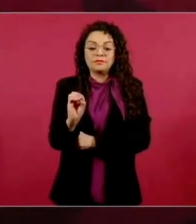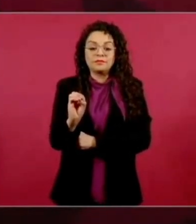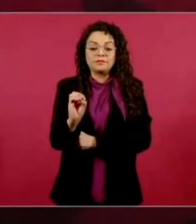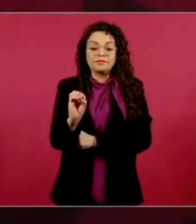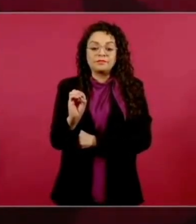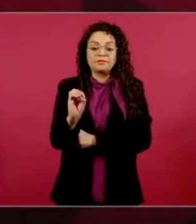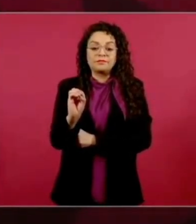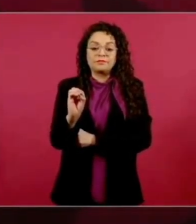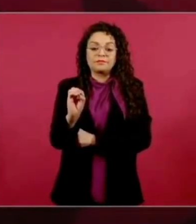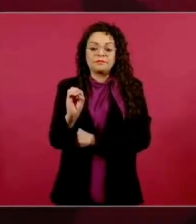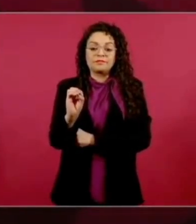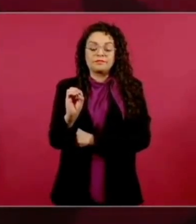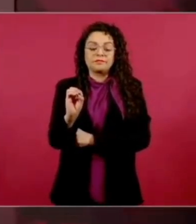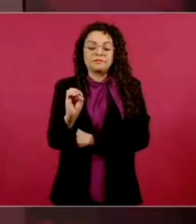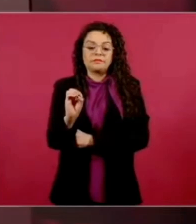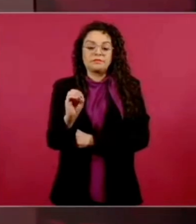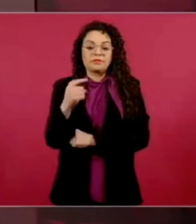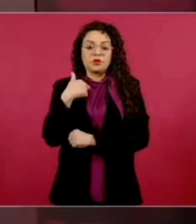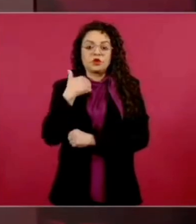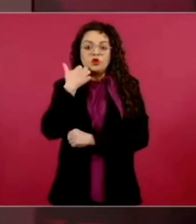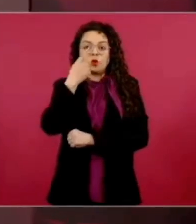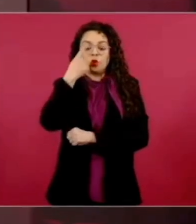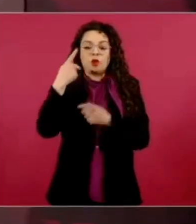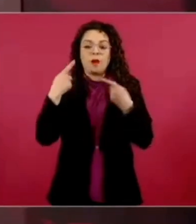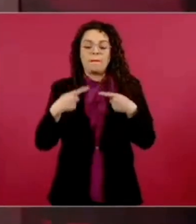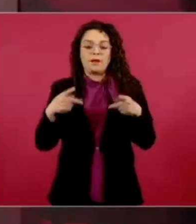sea sensato y que no esté diciendo